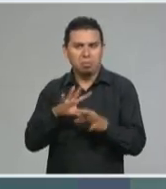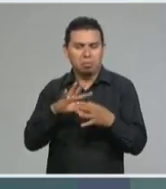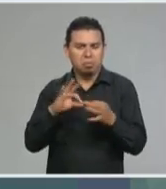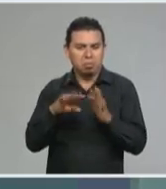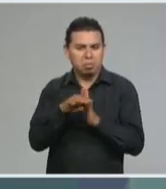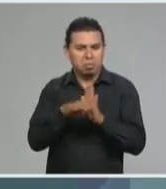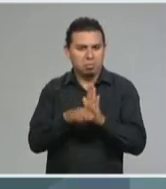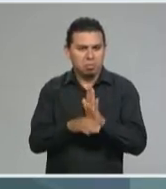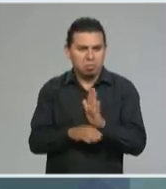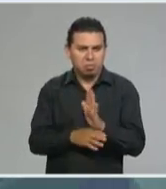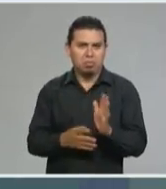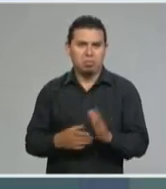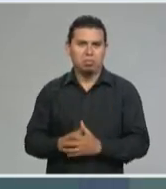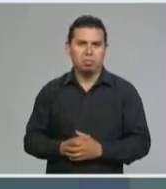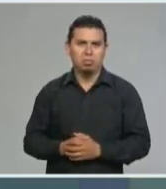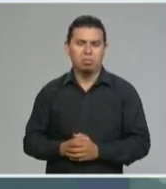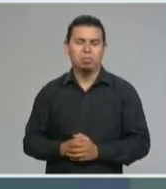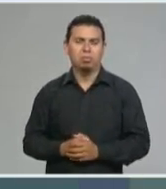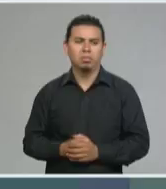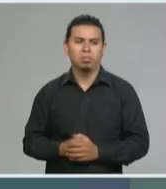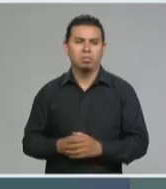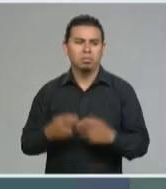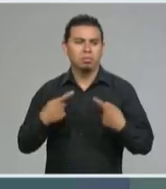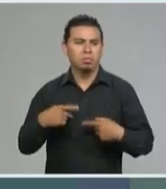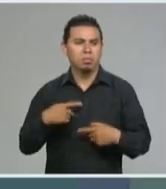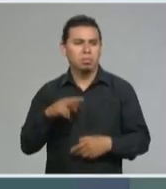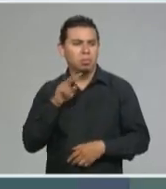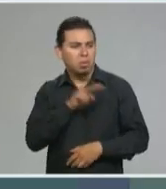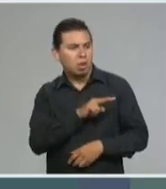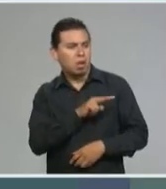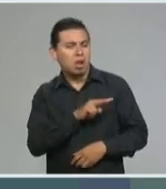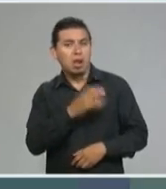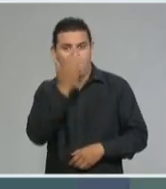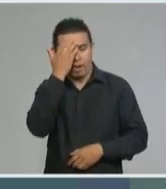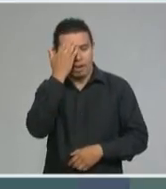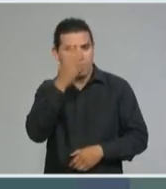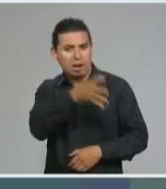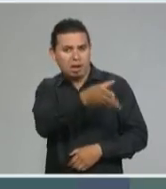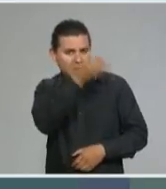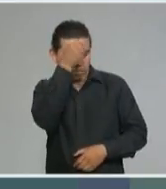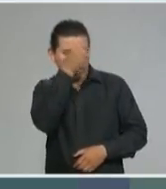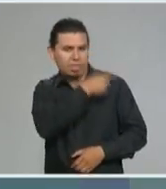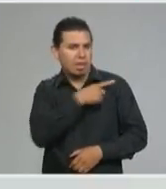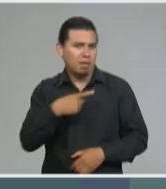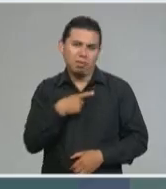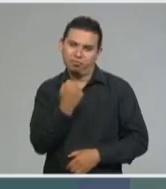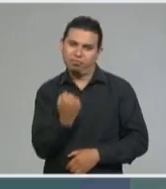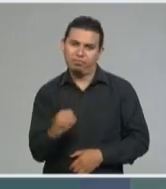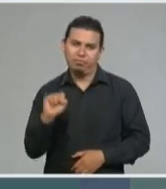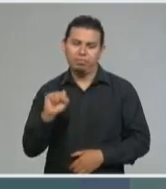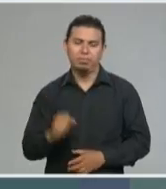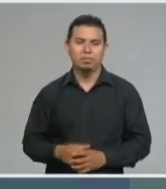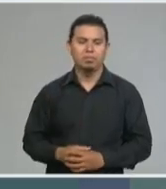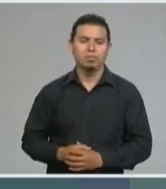desde un escritorio, y las personas, digamos, por el desconocimiento, digamos, caen también.